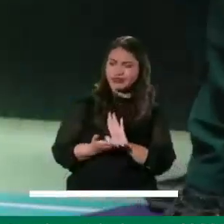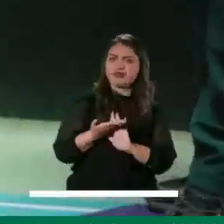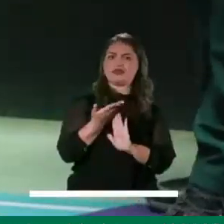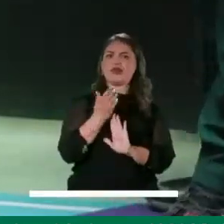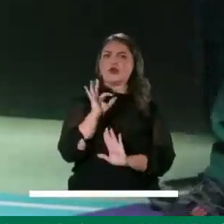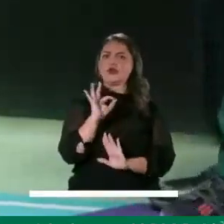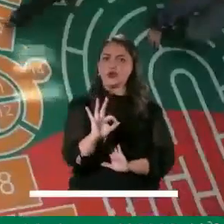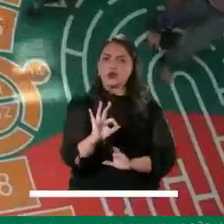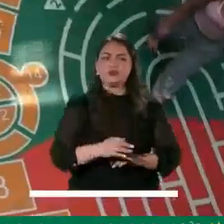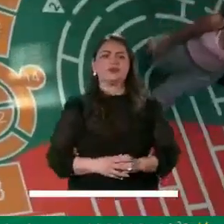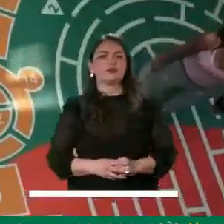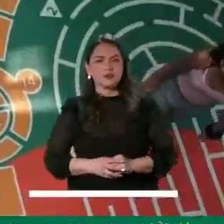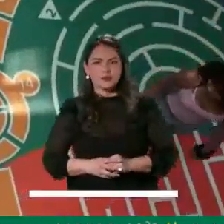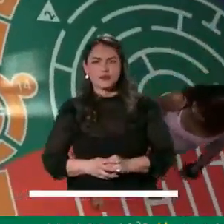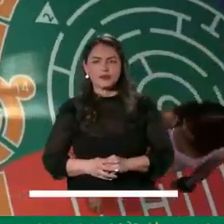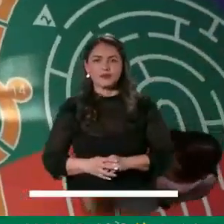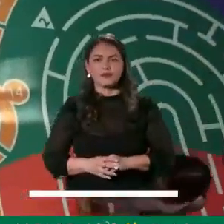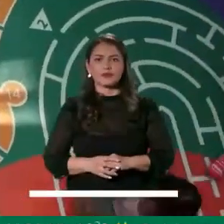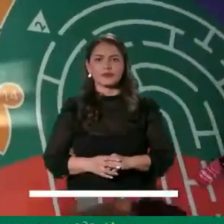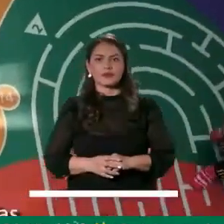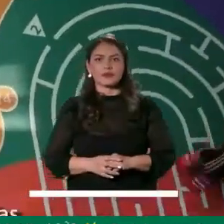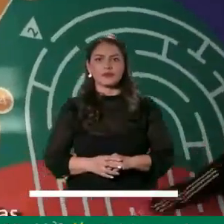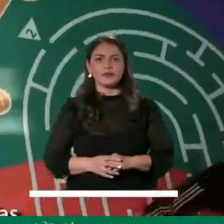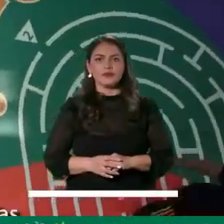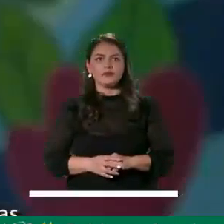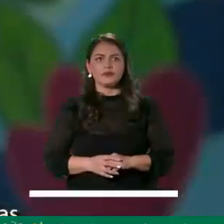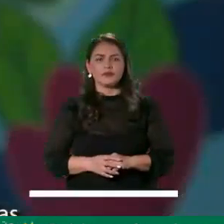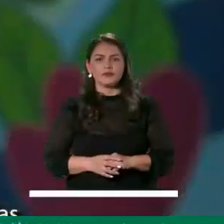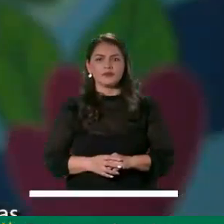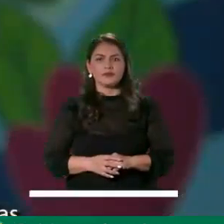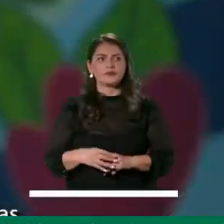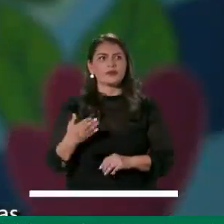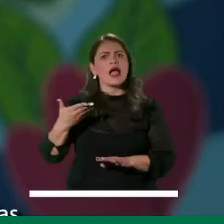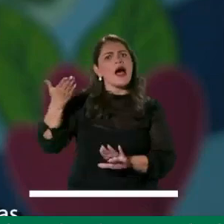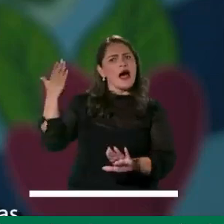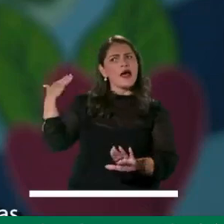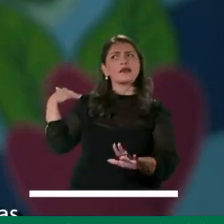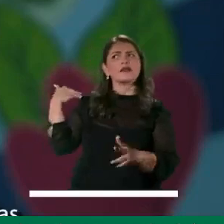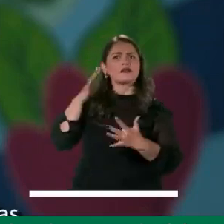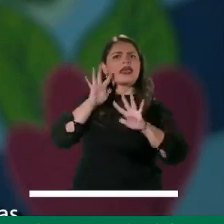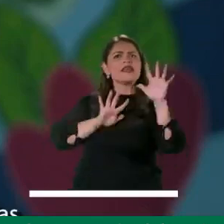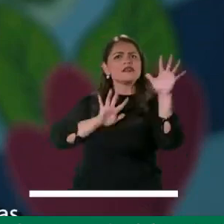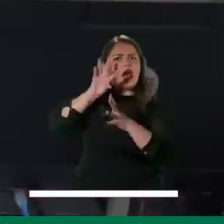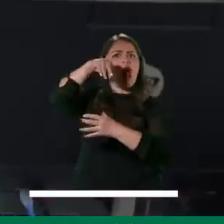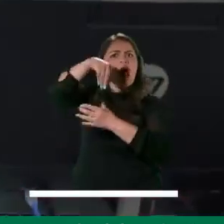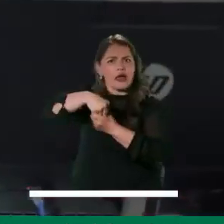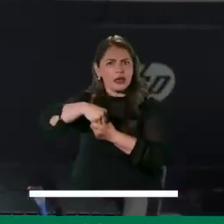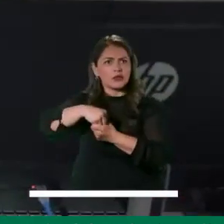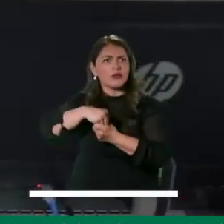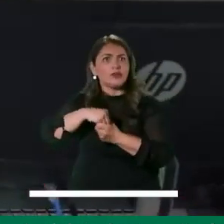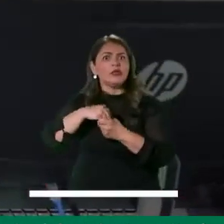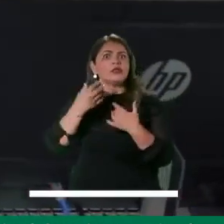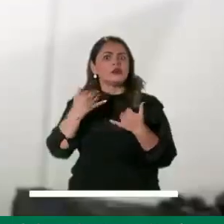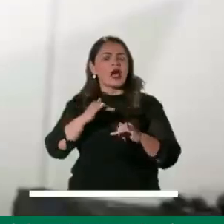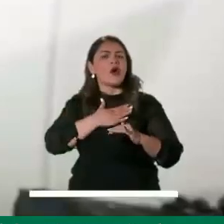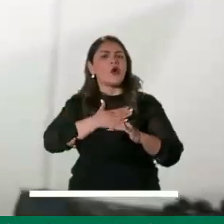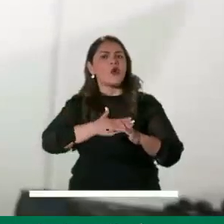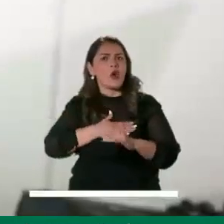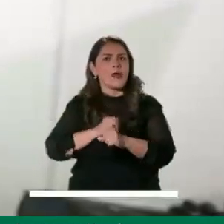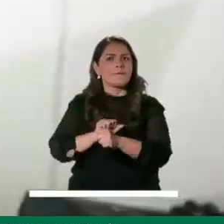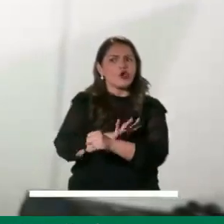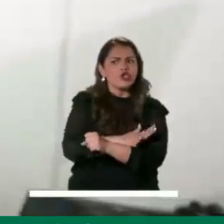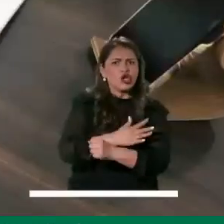evolución positiva de su patología. Acá el niño mío estuvo aproximadamente 15 días, en el cual pues se le vio como